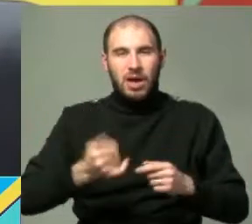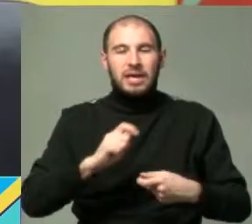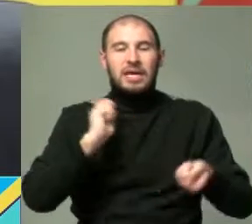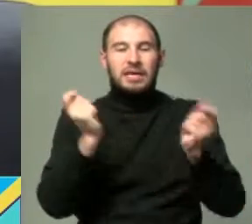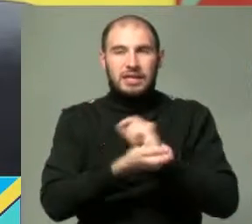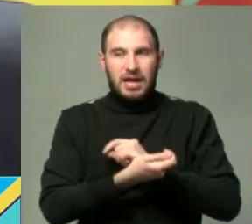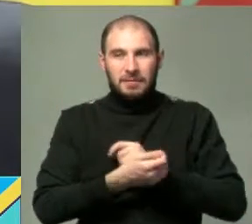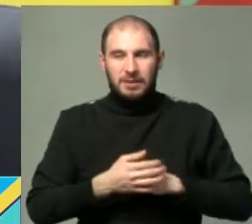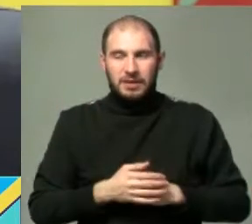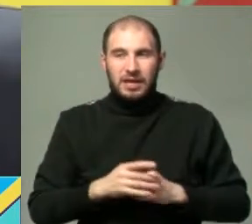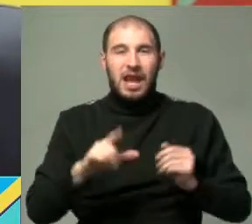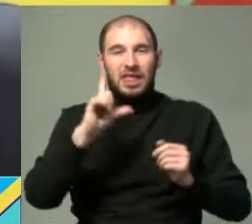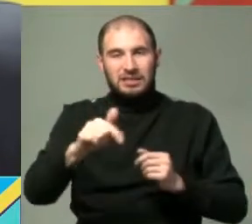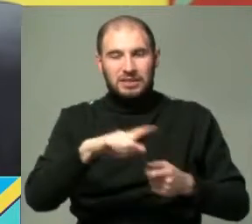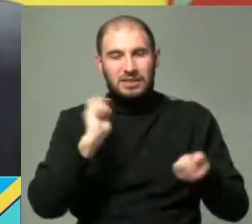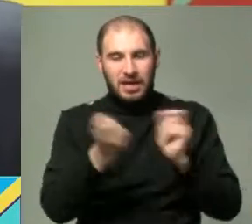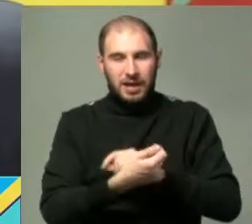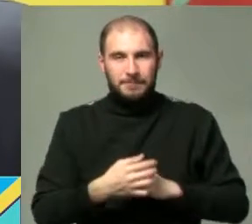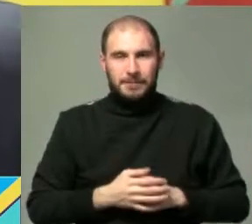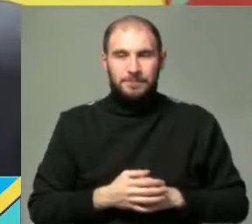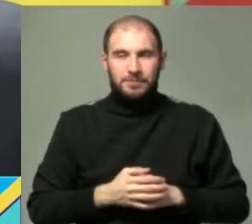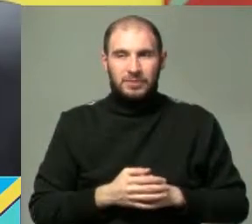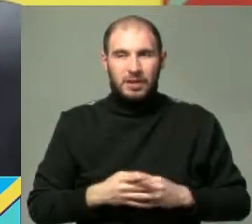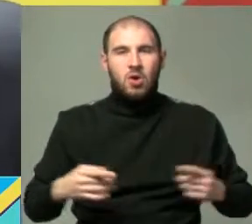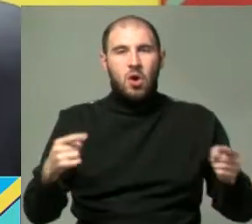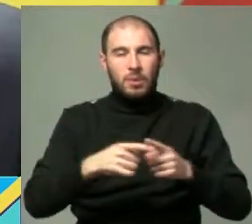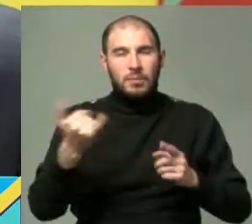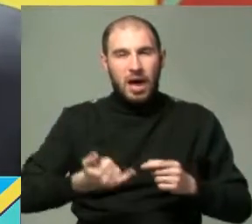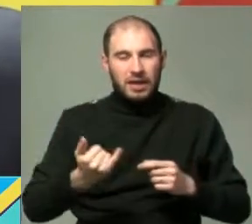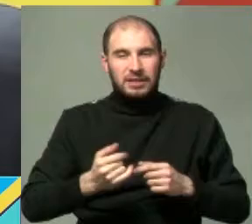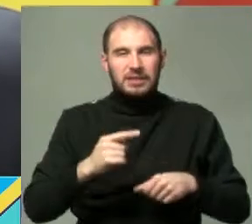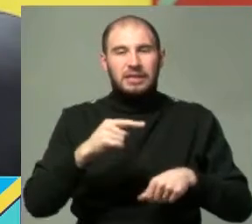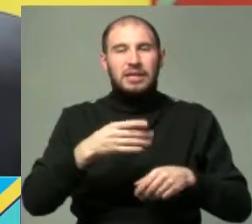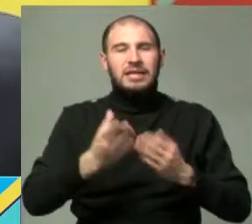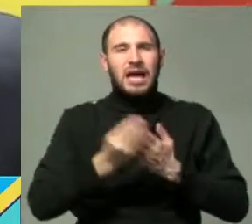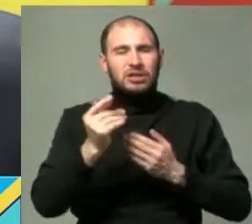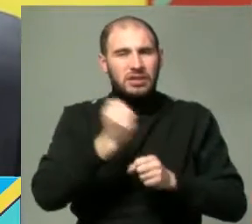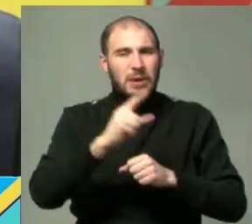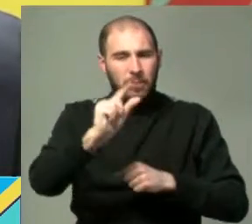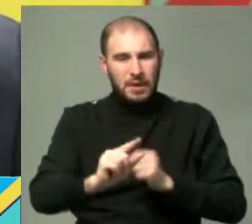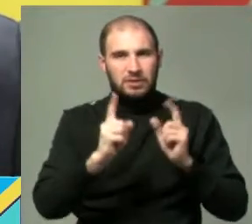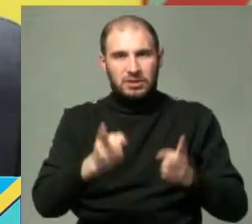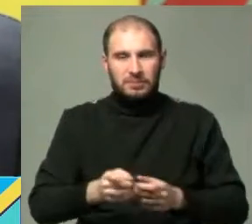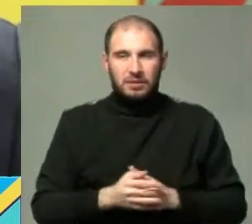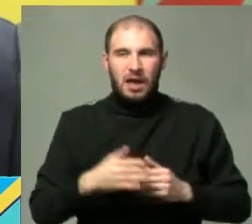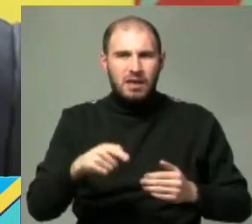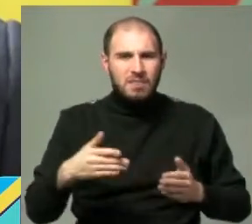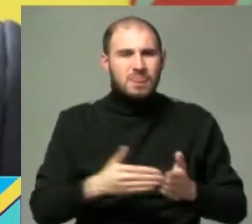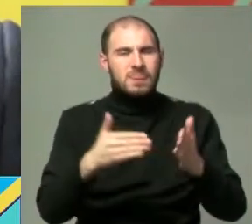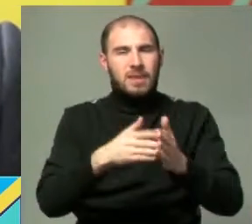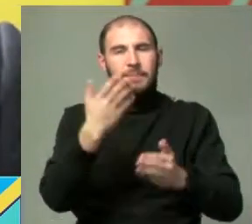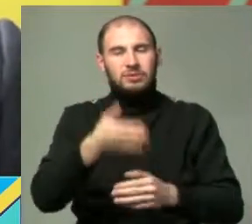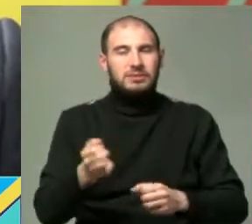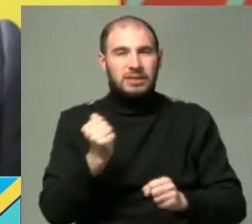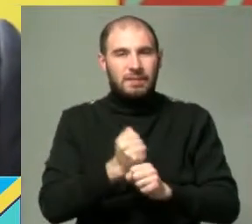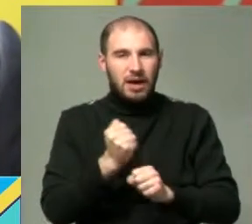modificar esas licencias, hay intenciones de bajar lo que son los costos laborales, que también impiden mucho la llegada de